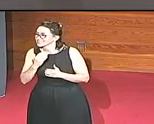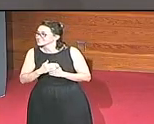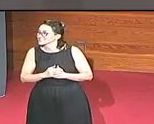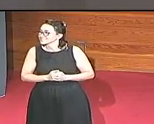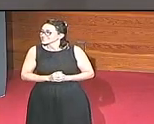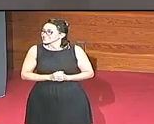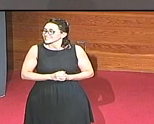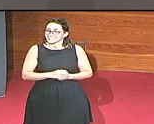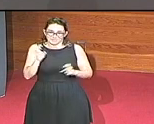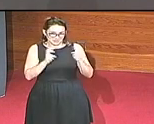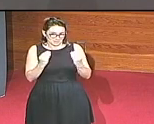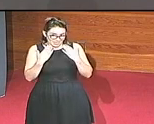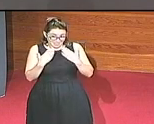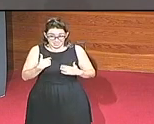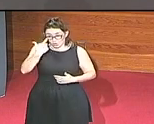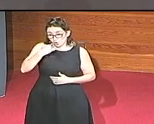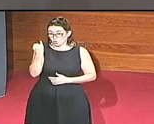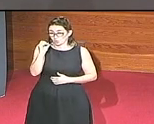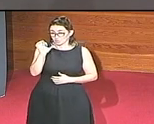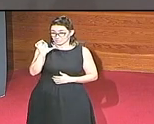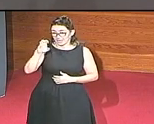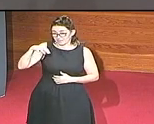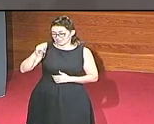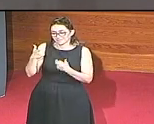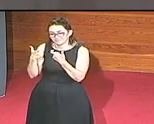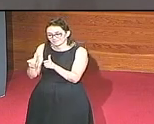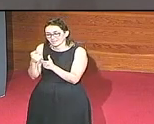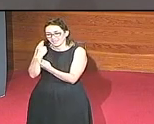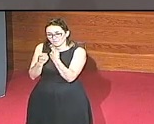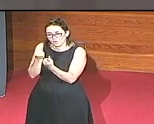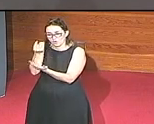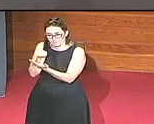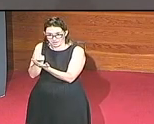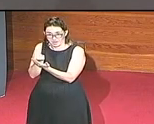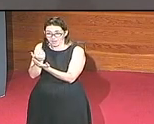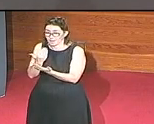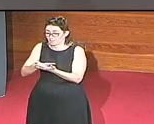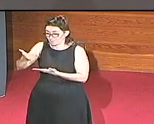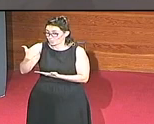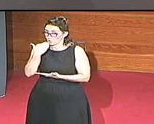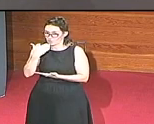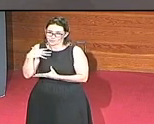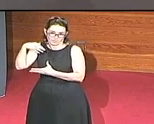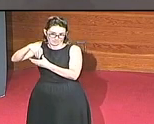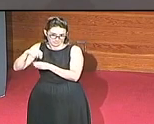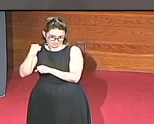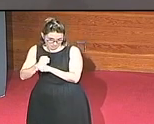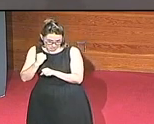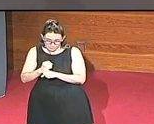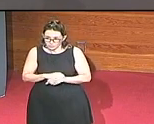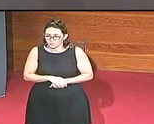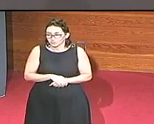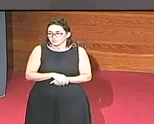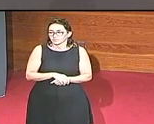soy jose benitez trabajo en la sección de infografía del periódico del correo y bueno yo me voy a salir un poco de la